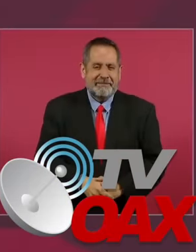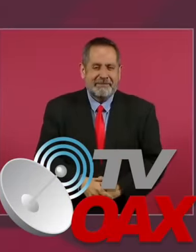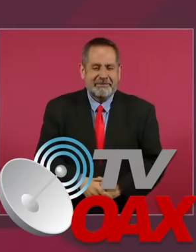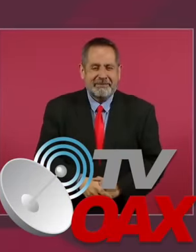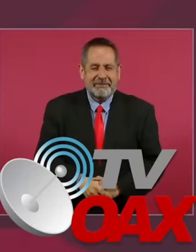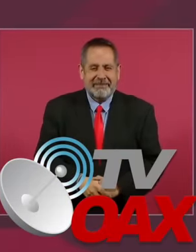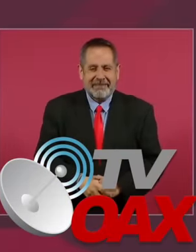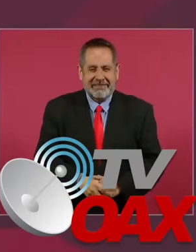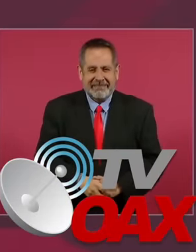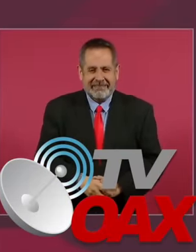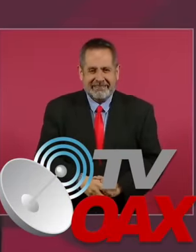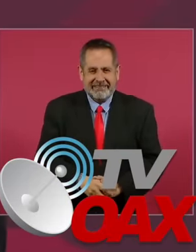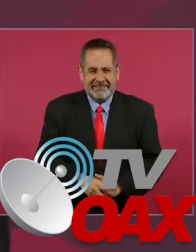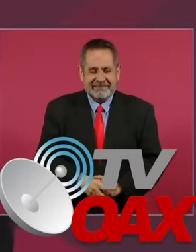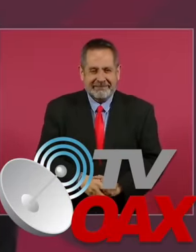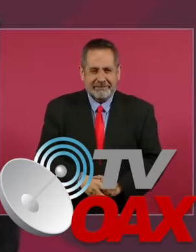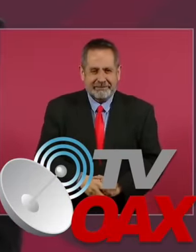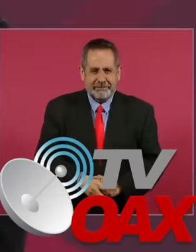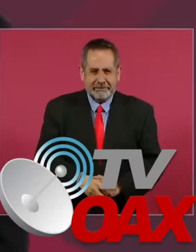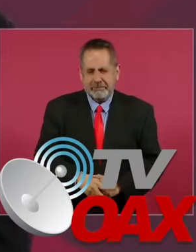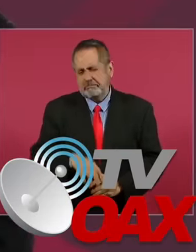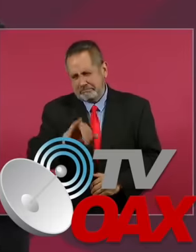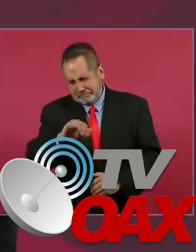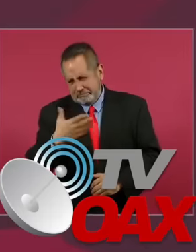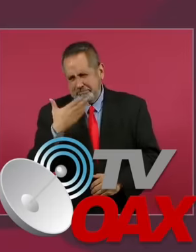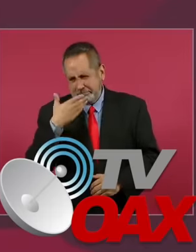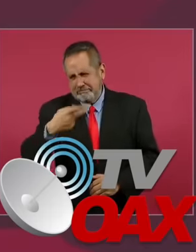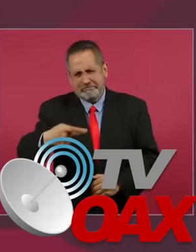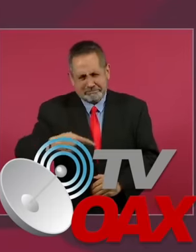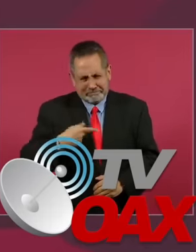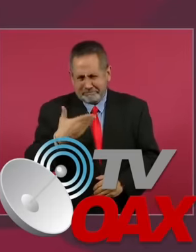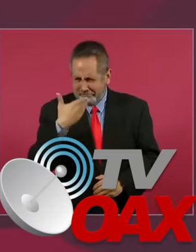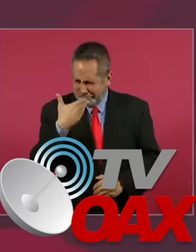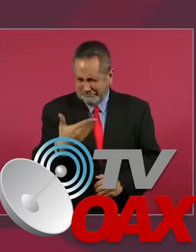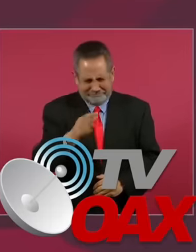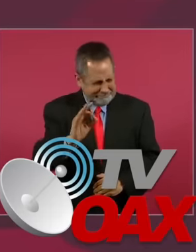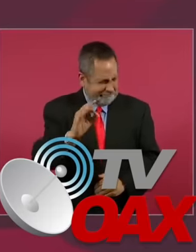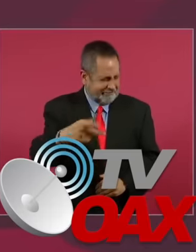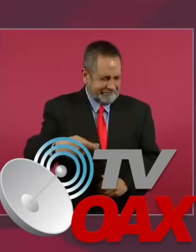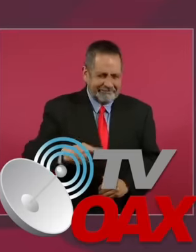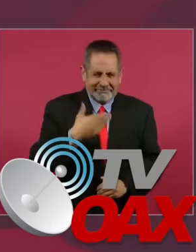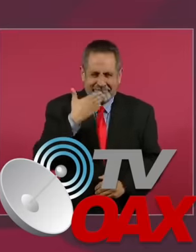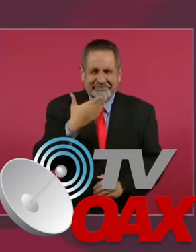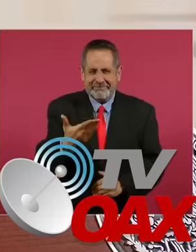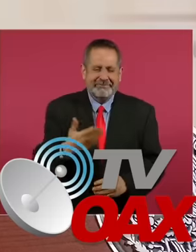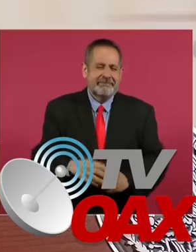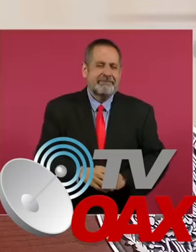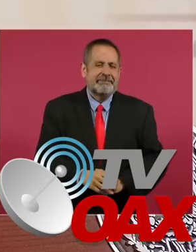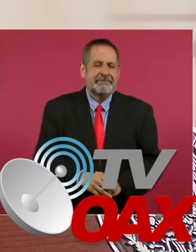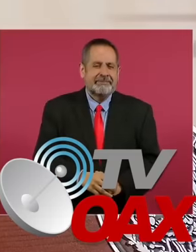Fíjense que, qué bien que me preguntas, es muy bueno.